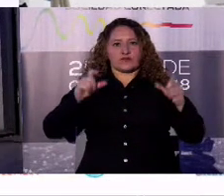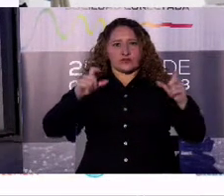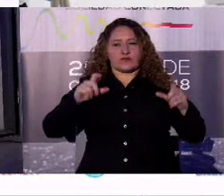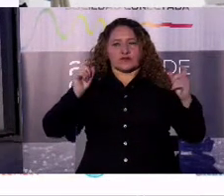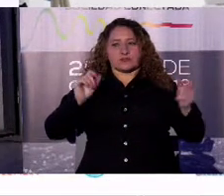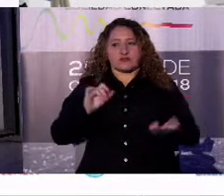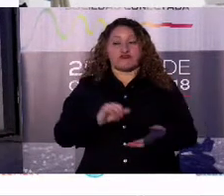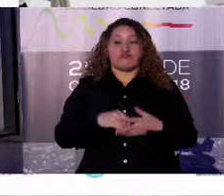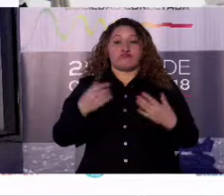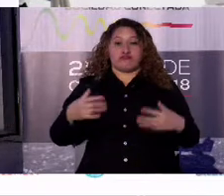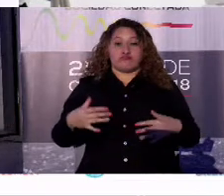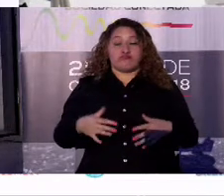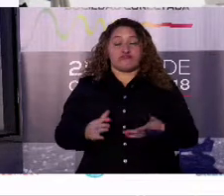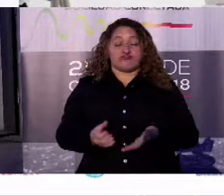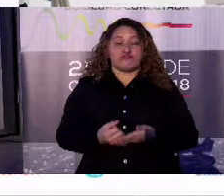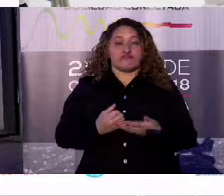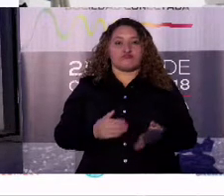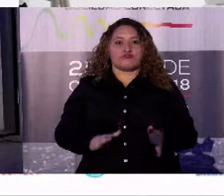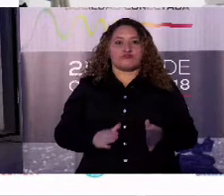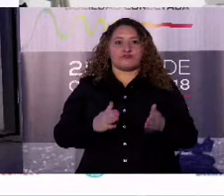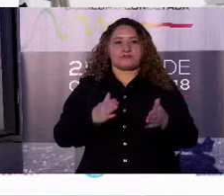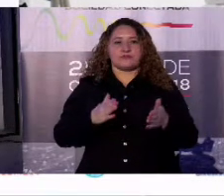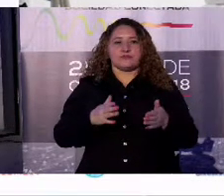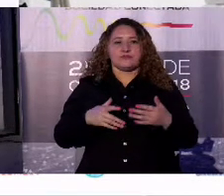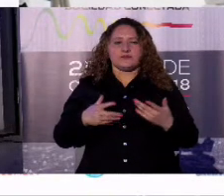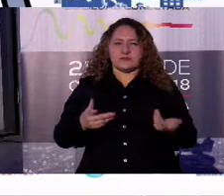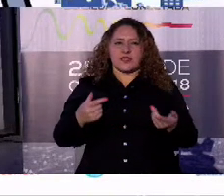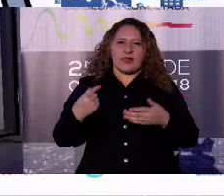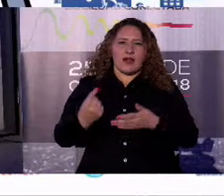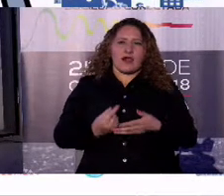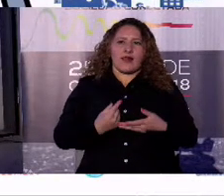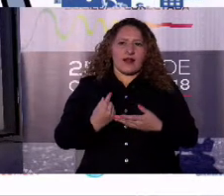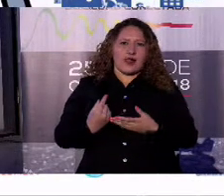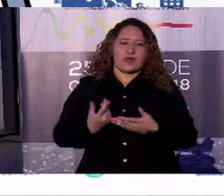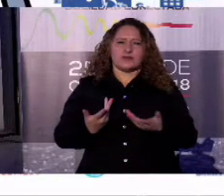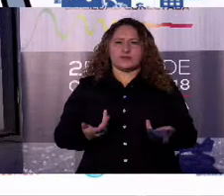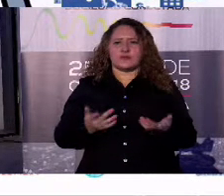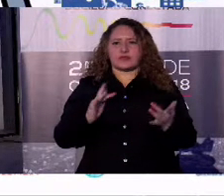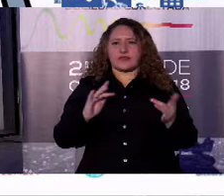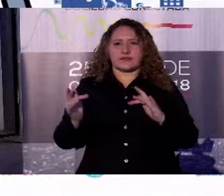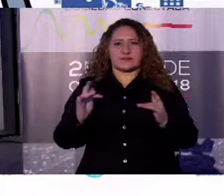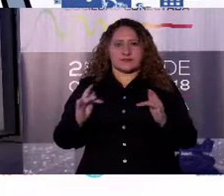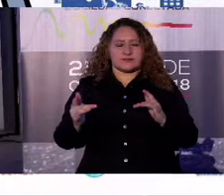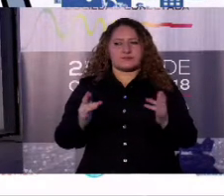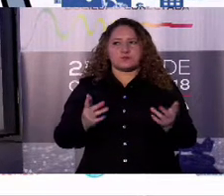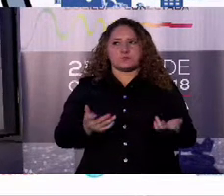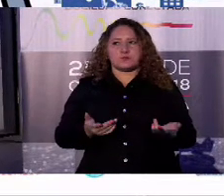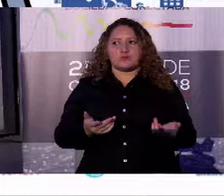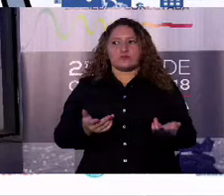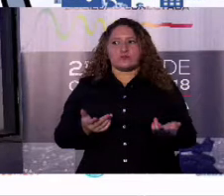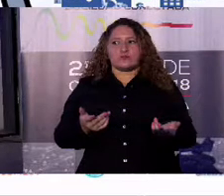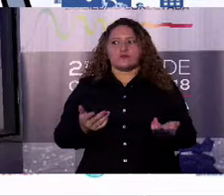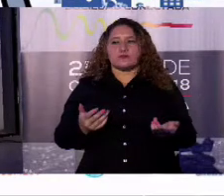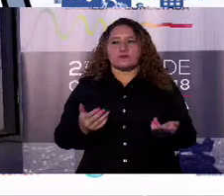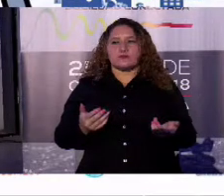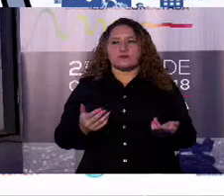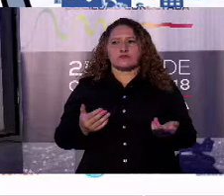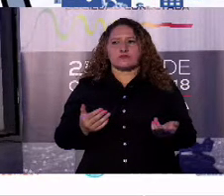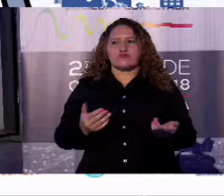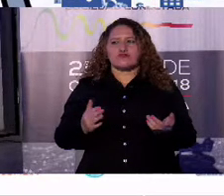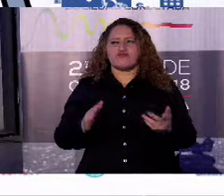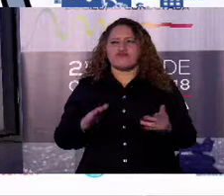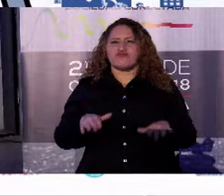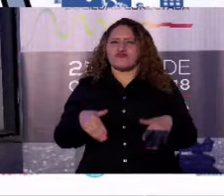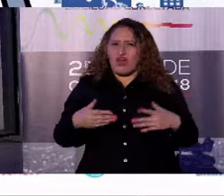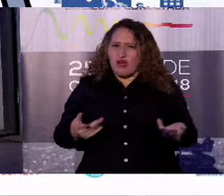parte de fotografías. Pero bueno, hablando ya de redes, ¿cómo es que sumamos nosotros, cómo es